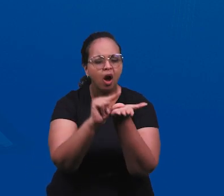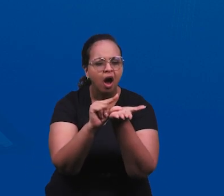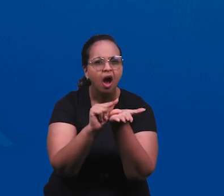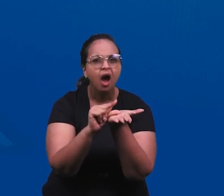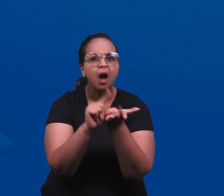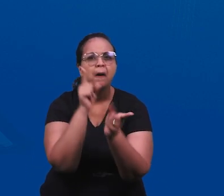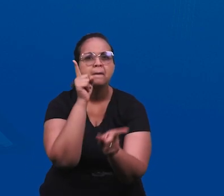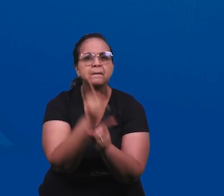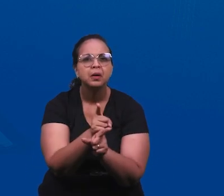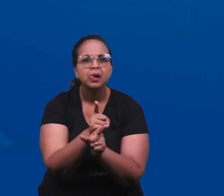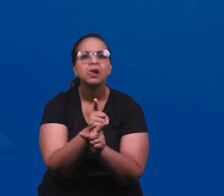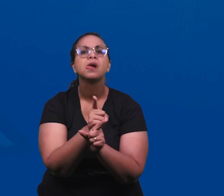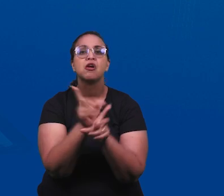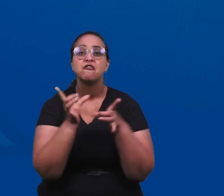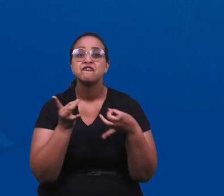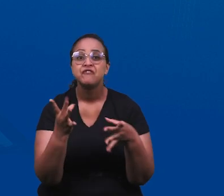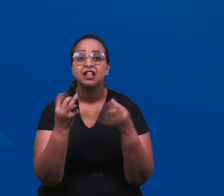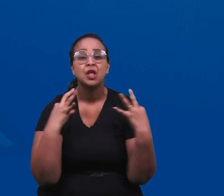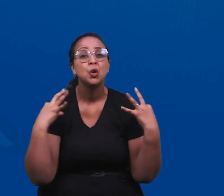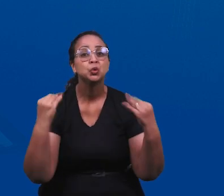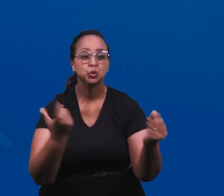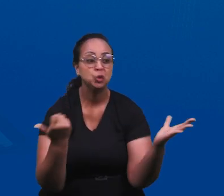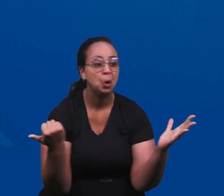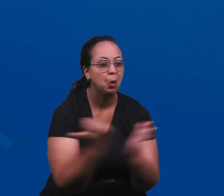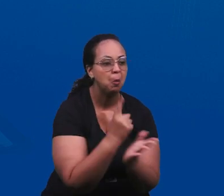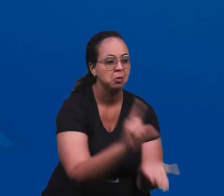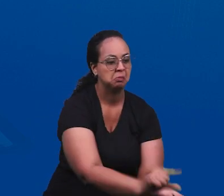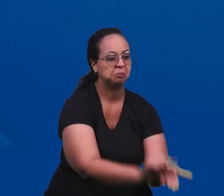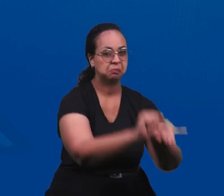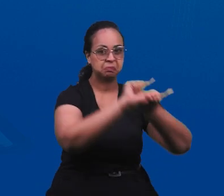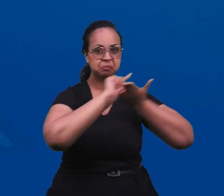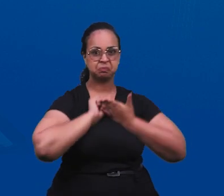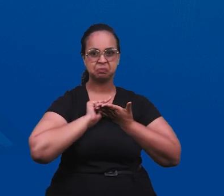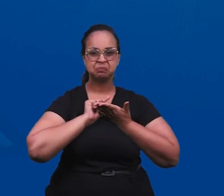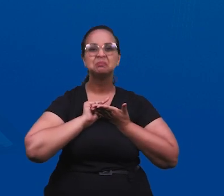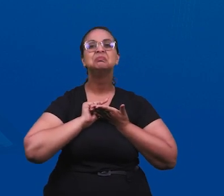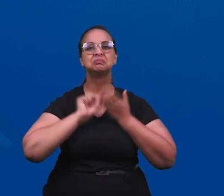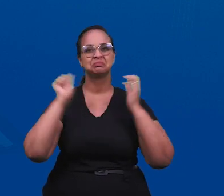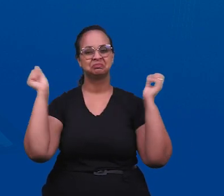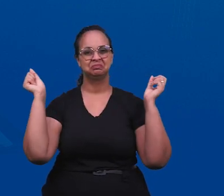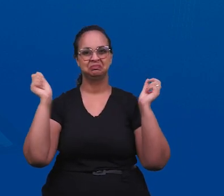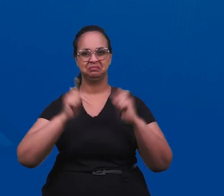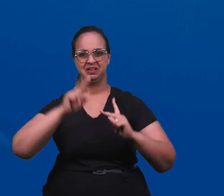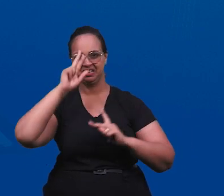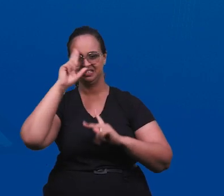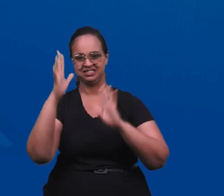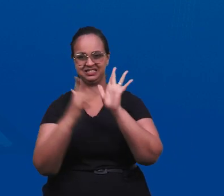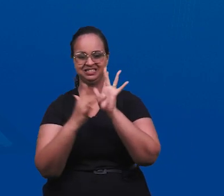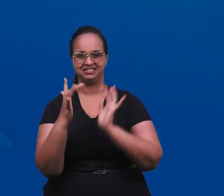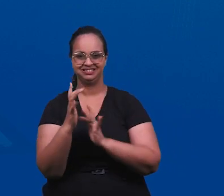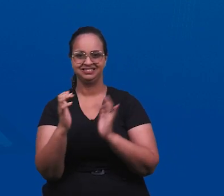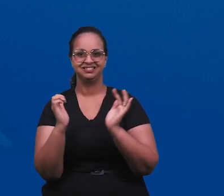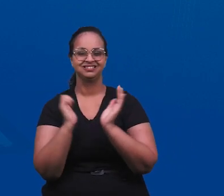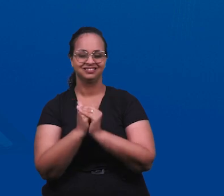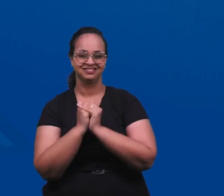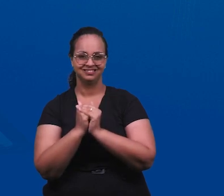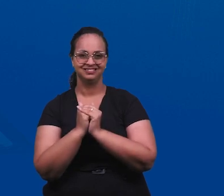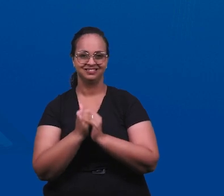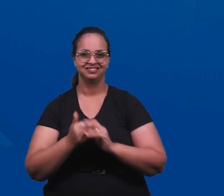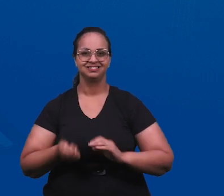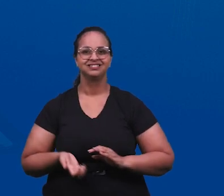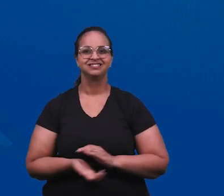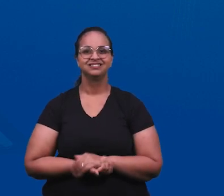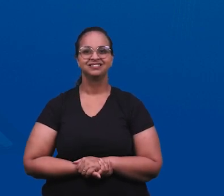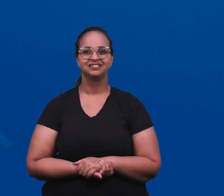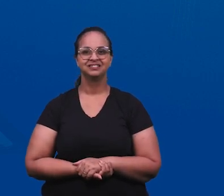preciosa? Vendió todo lo que tenía y la compró. La paz